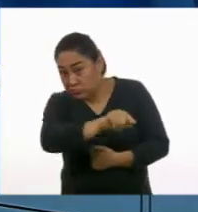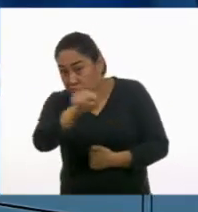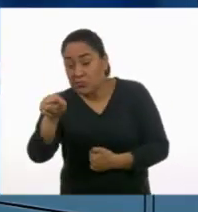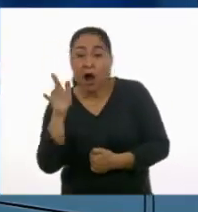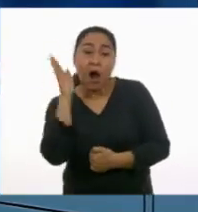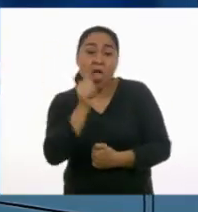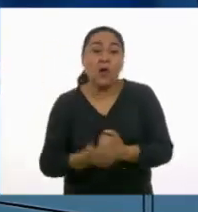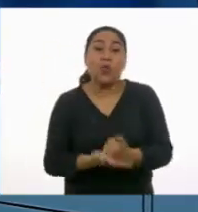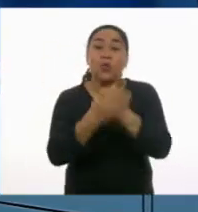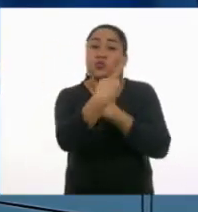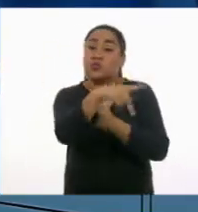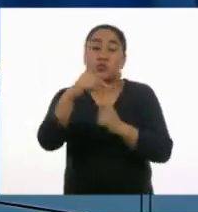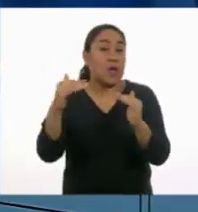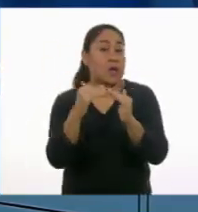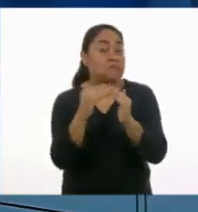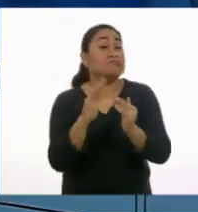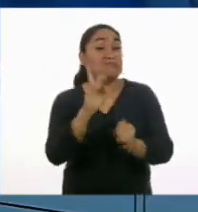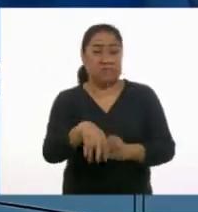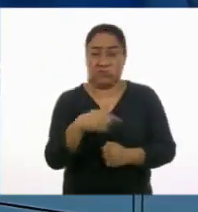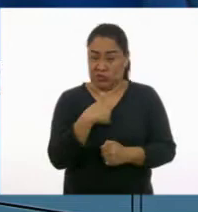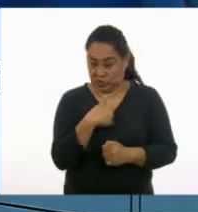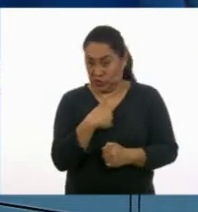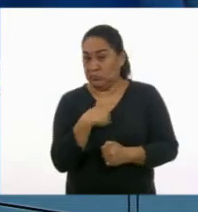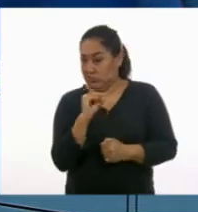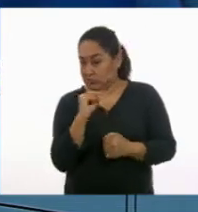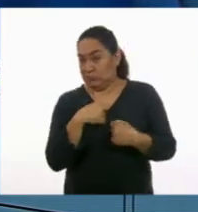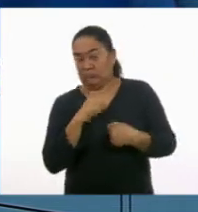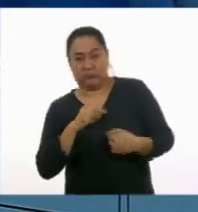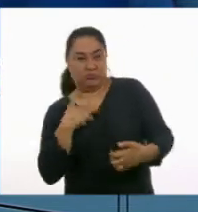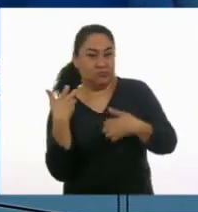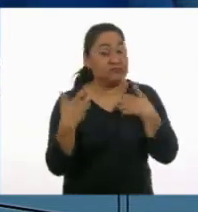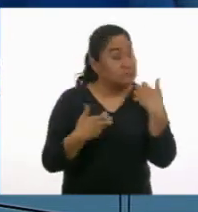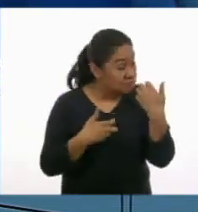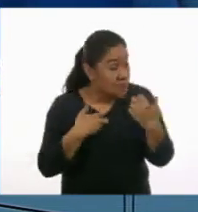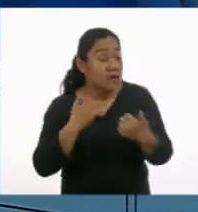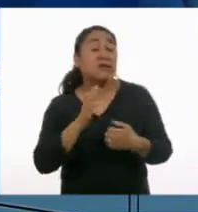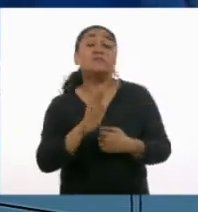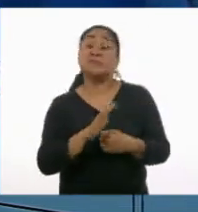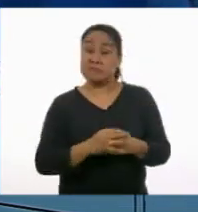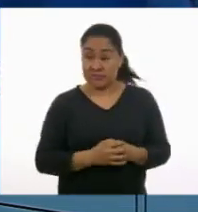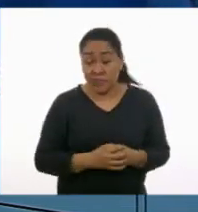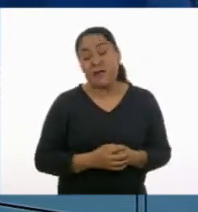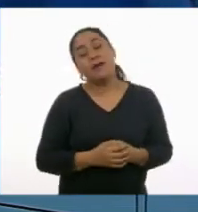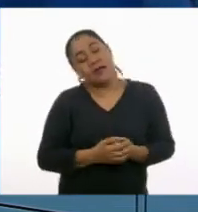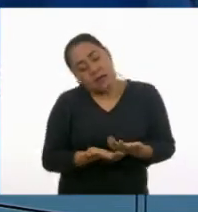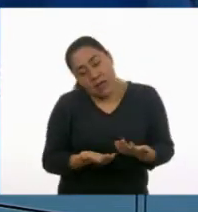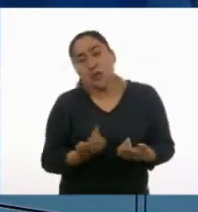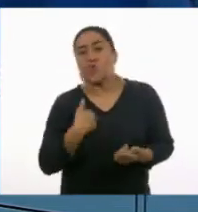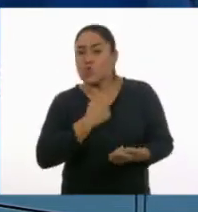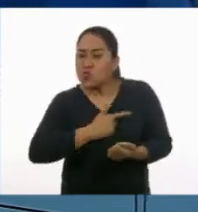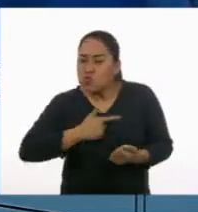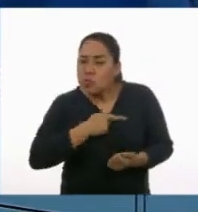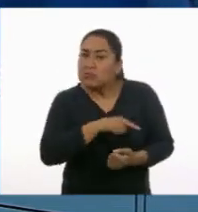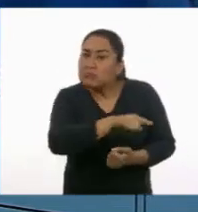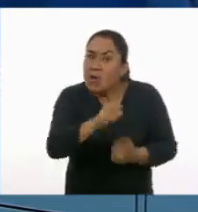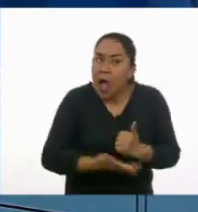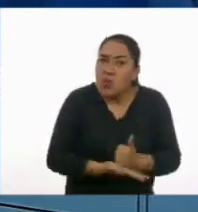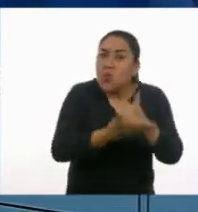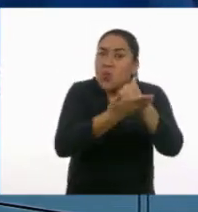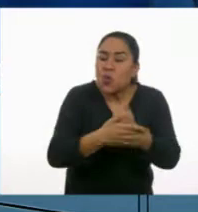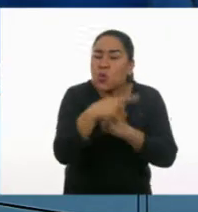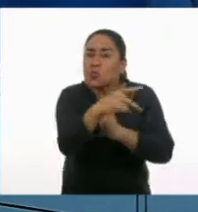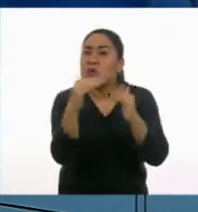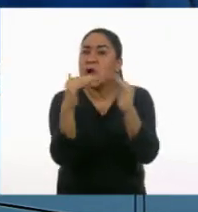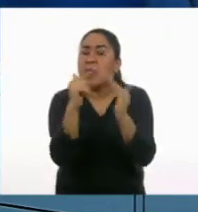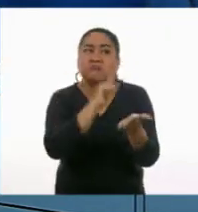casa, ¿eh? Eso sí me pone así un poco mal. La verdad es que me gustan más que pues participen de las labores cotidianas de